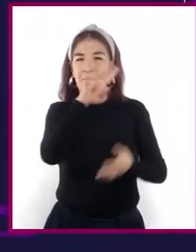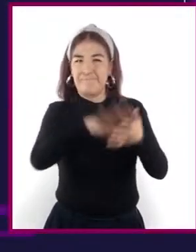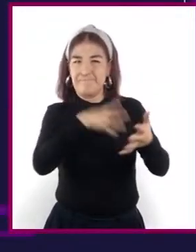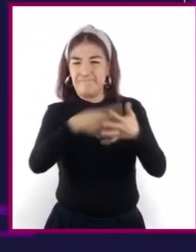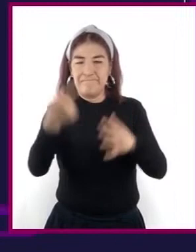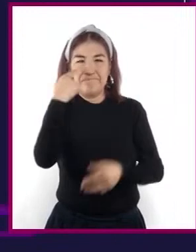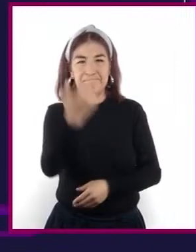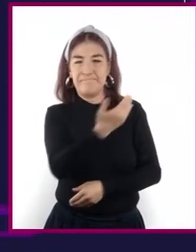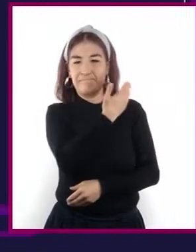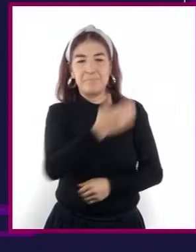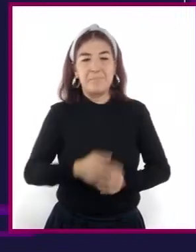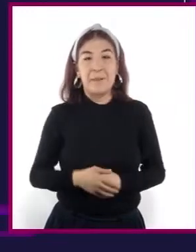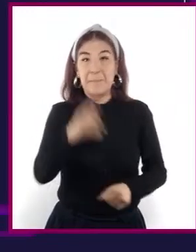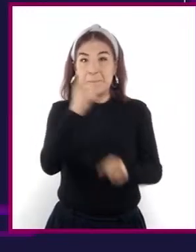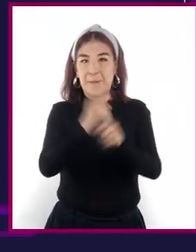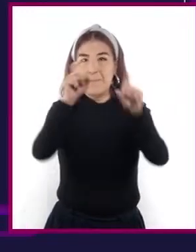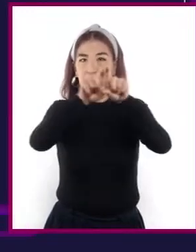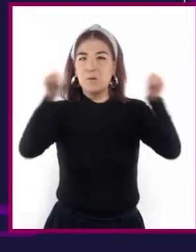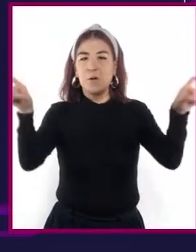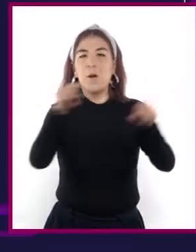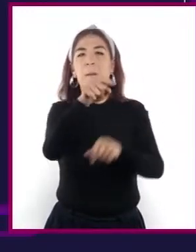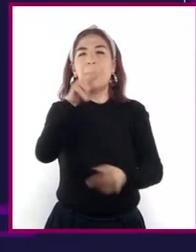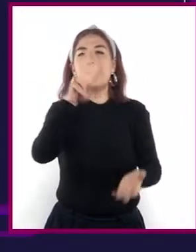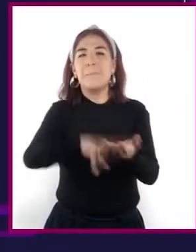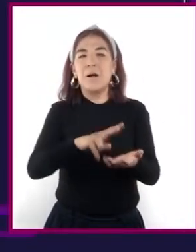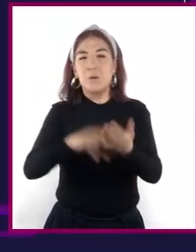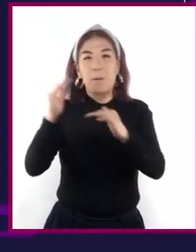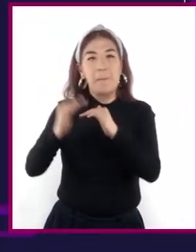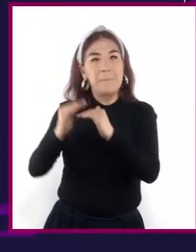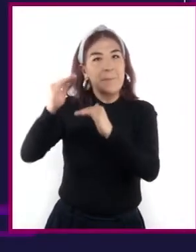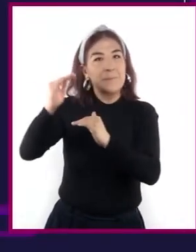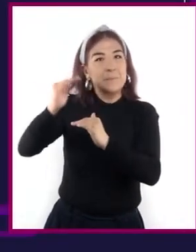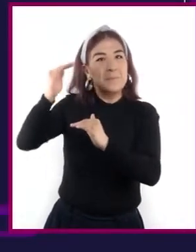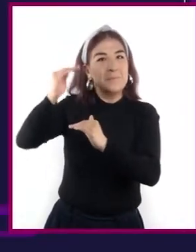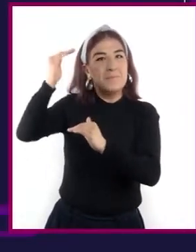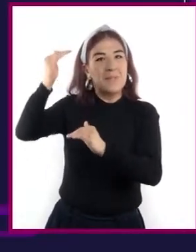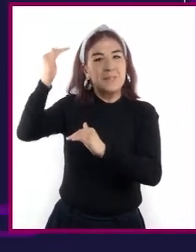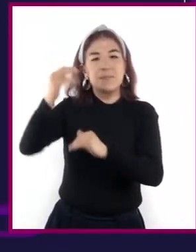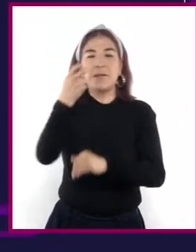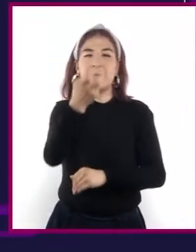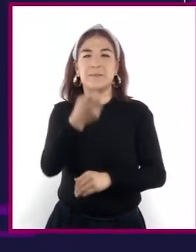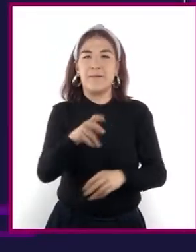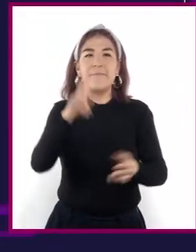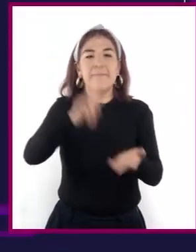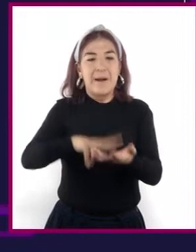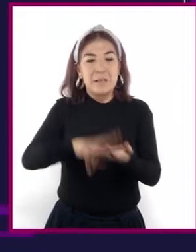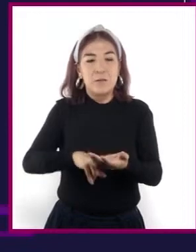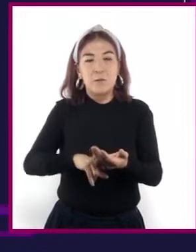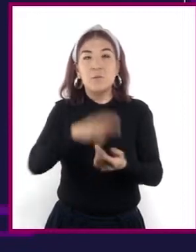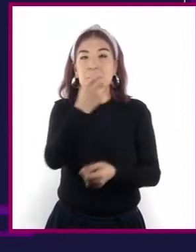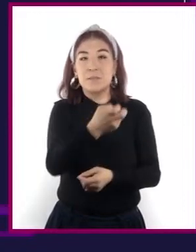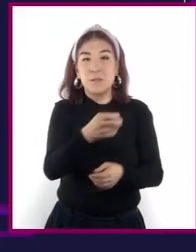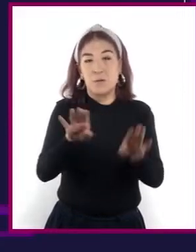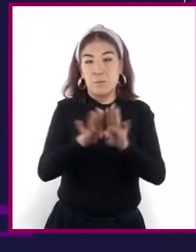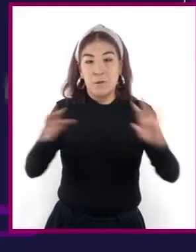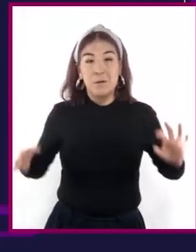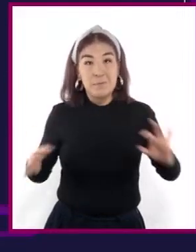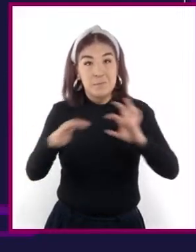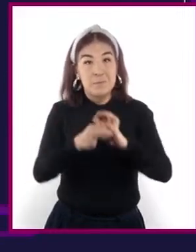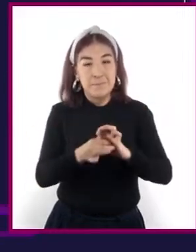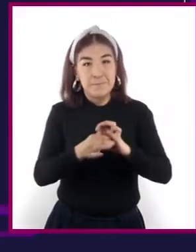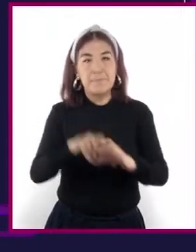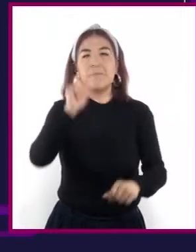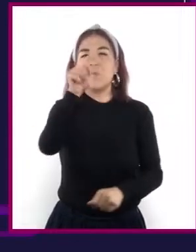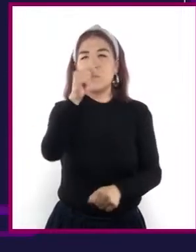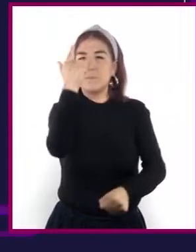1, los valores de ambas magnitudes aumentan. Si calculamos los cocientes de los valores que se corresponden,